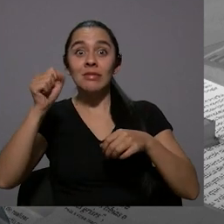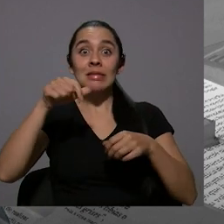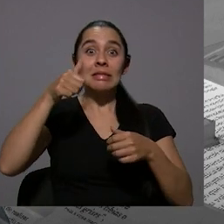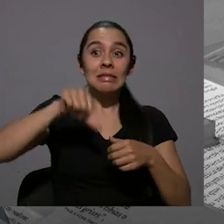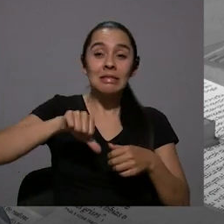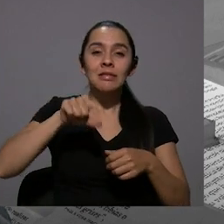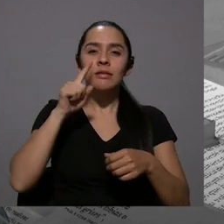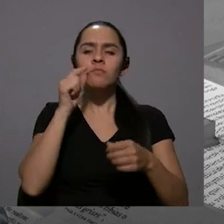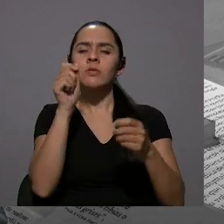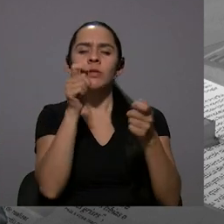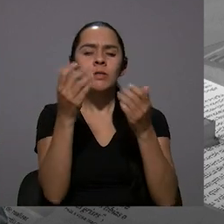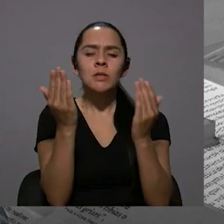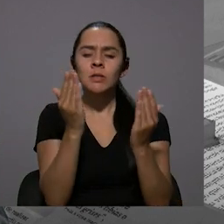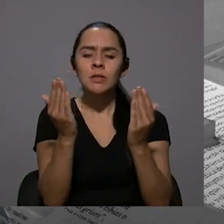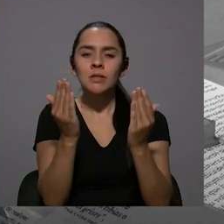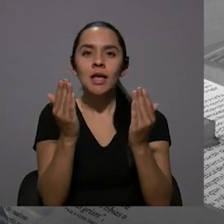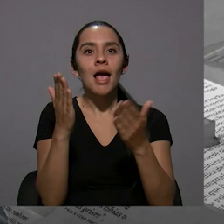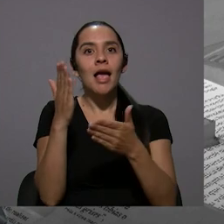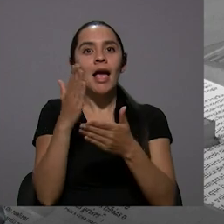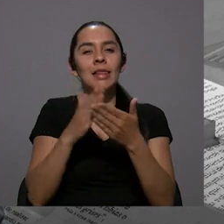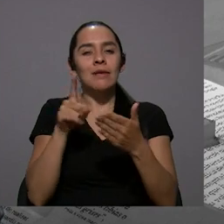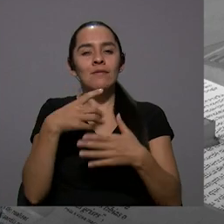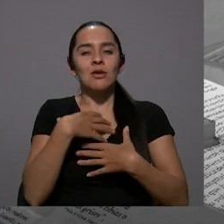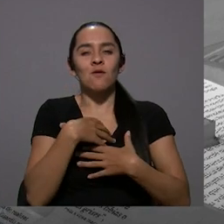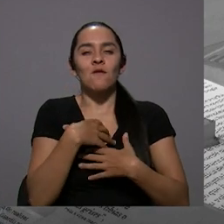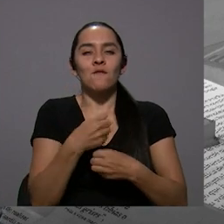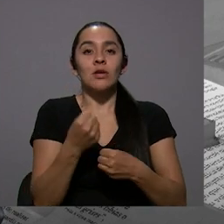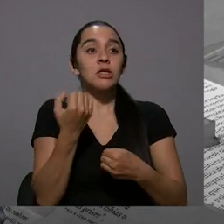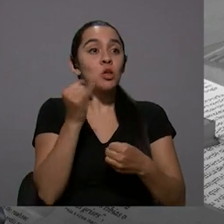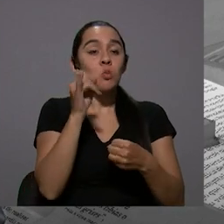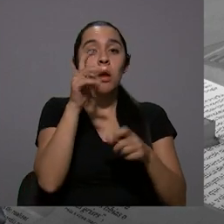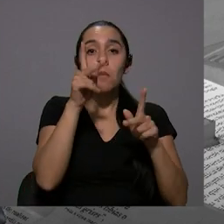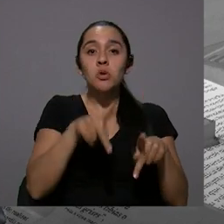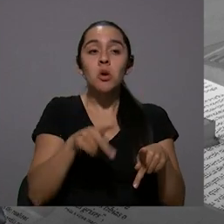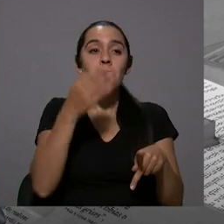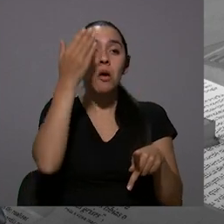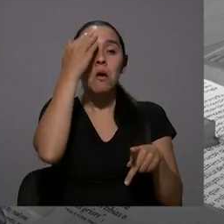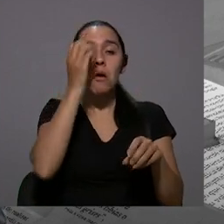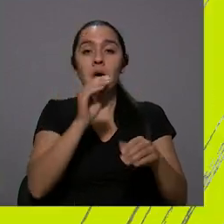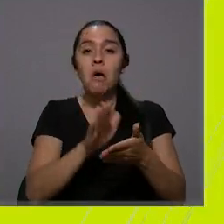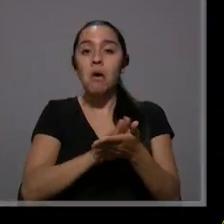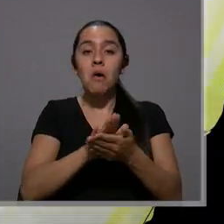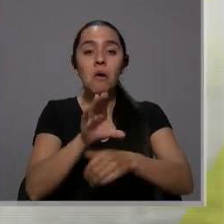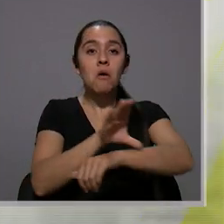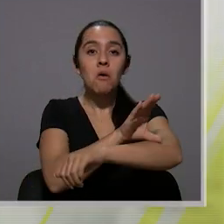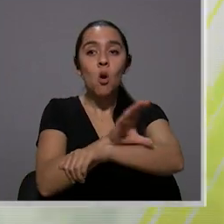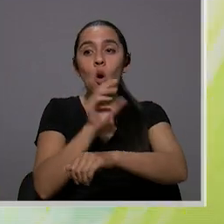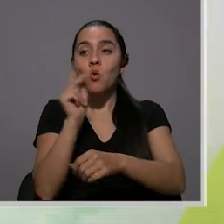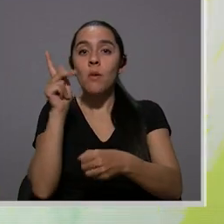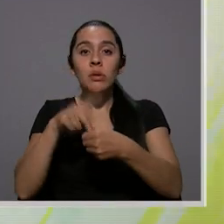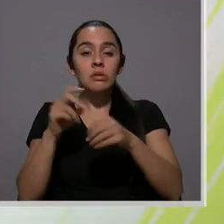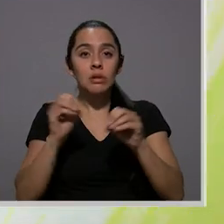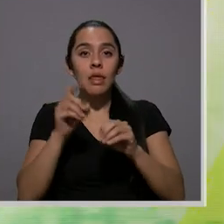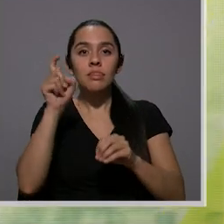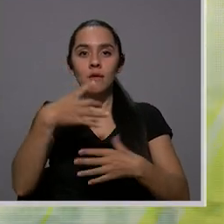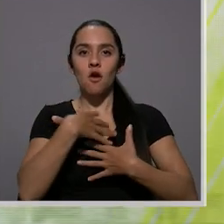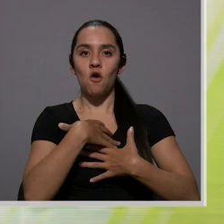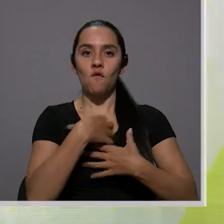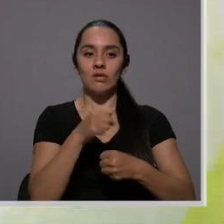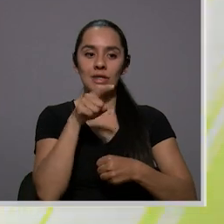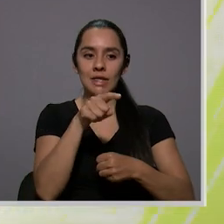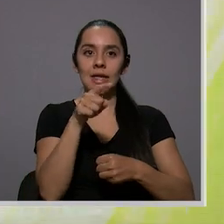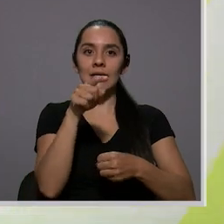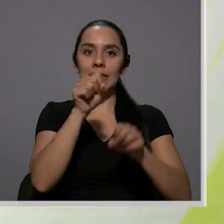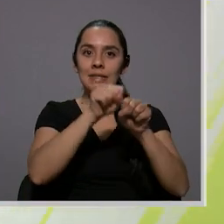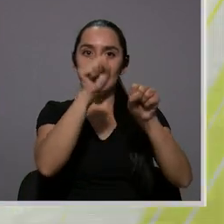confianza para la persona que no es informática o que no ha participado en una auditoría del sistema hay que tener la confianza de que el